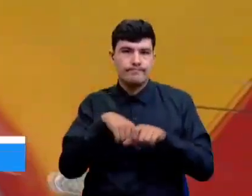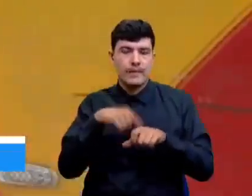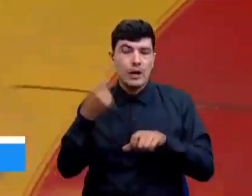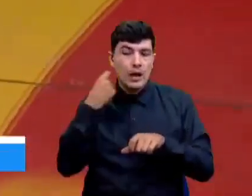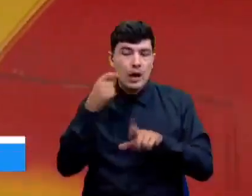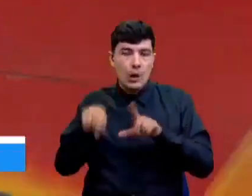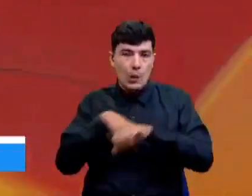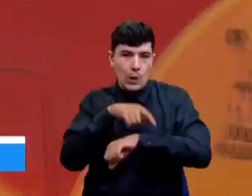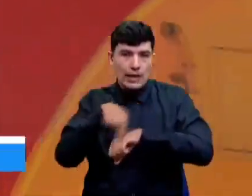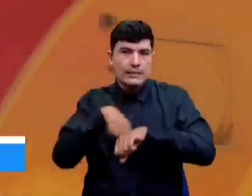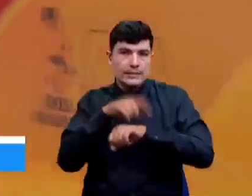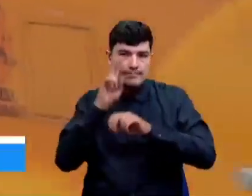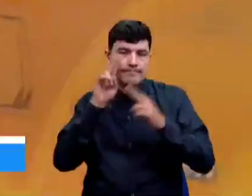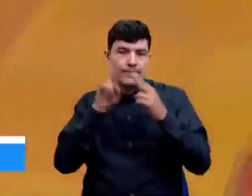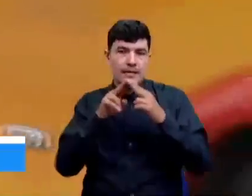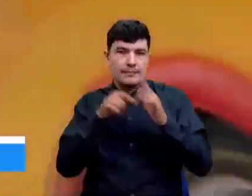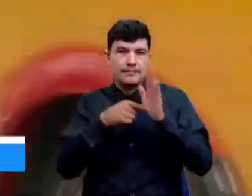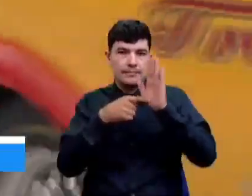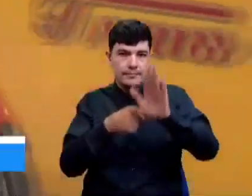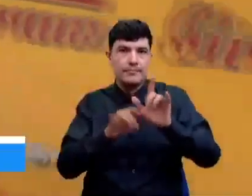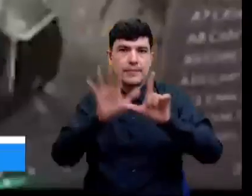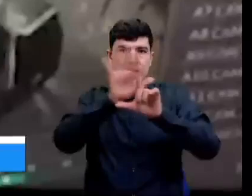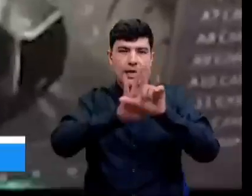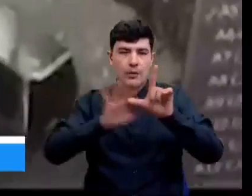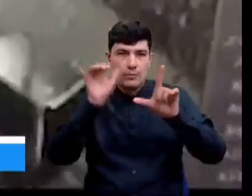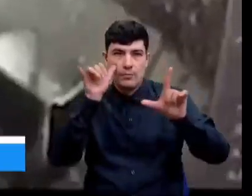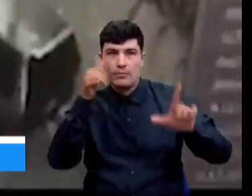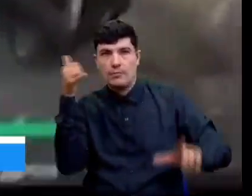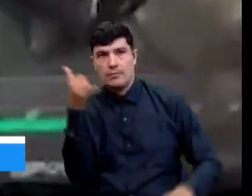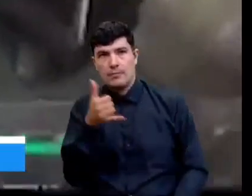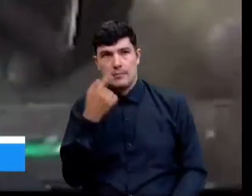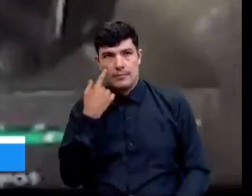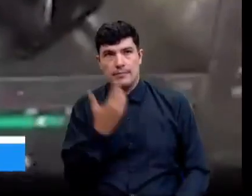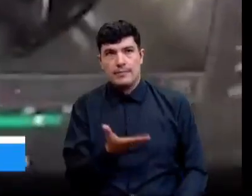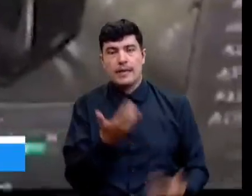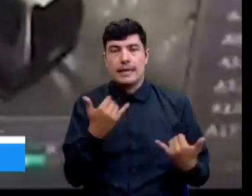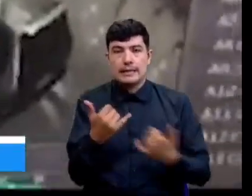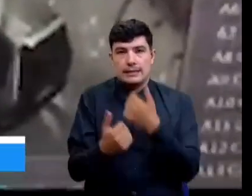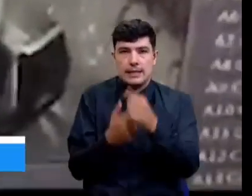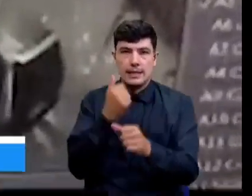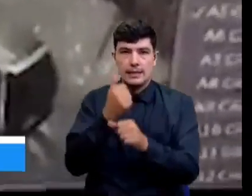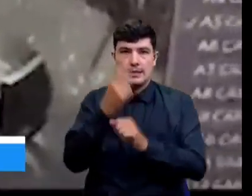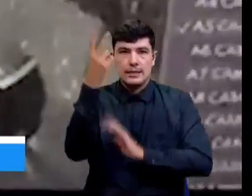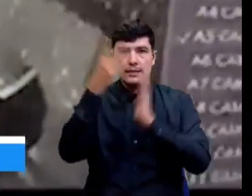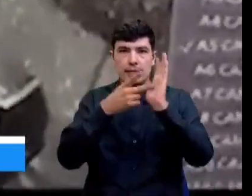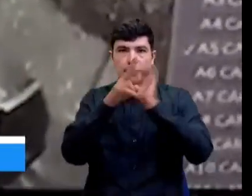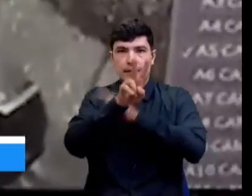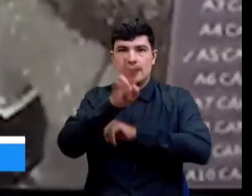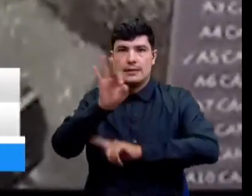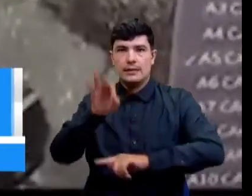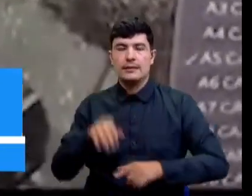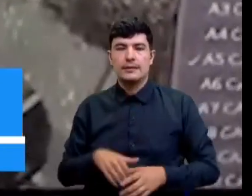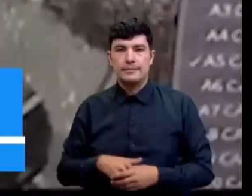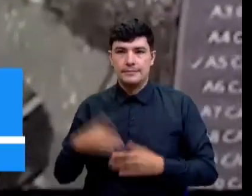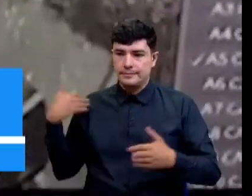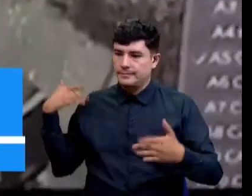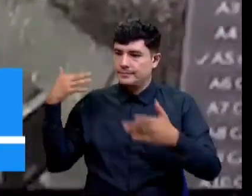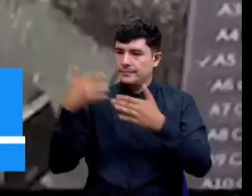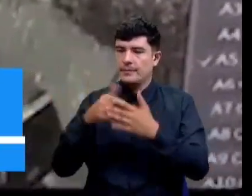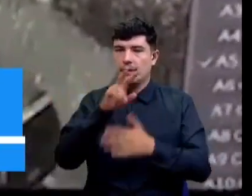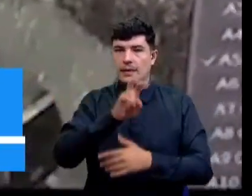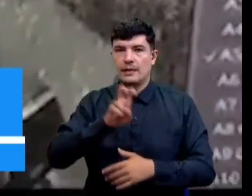se ha registrado en esta región del país. En lo corrido del año 2023 se han registrado